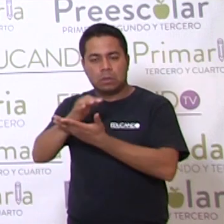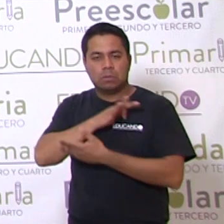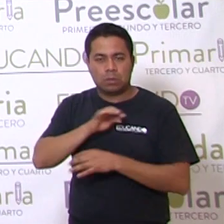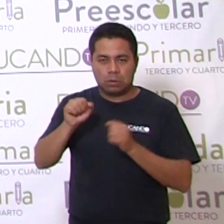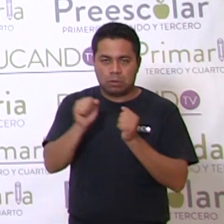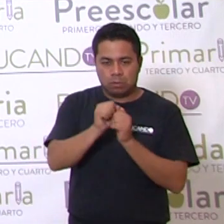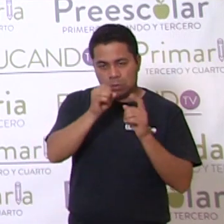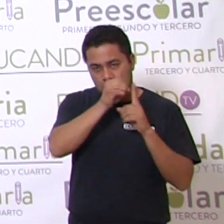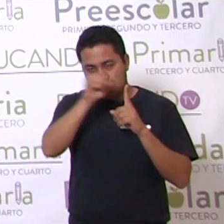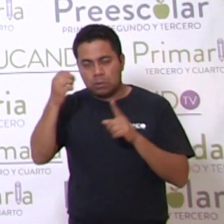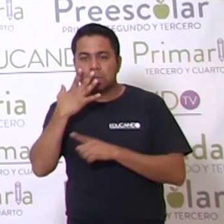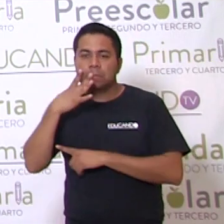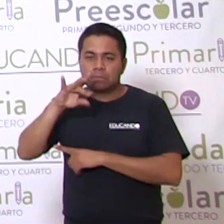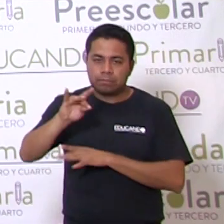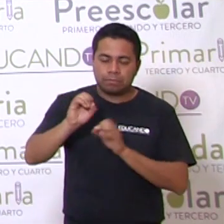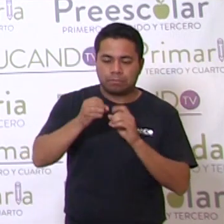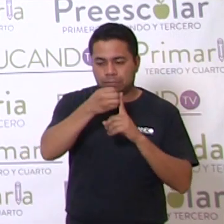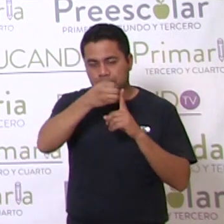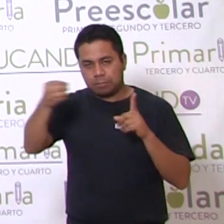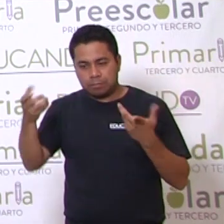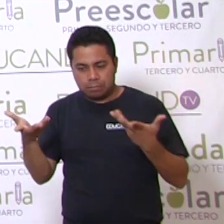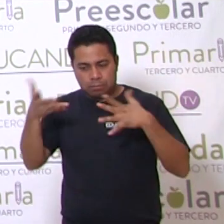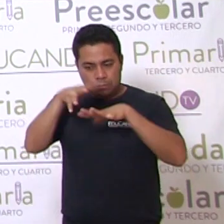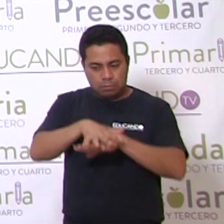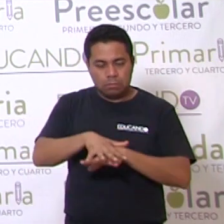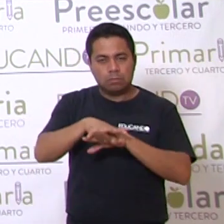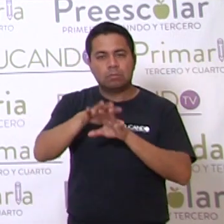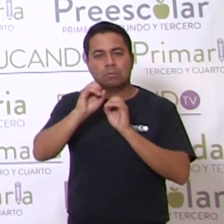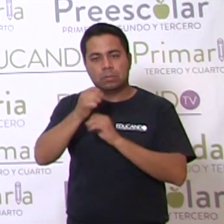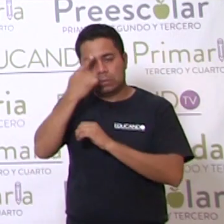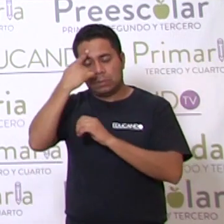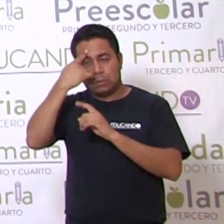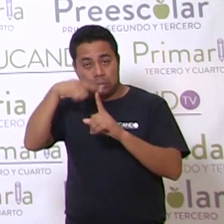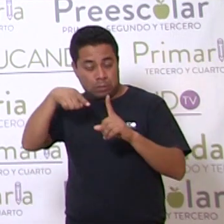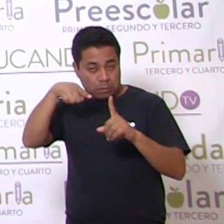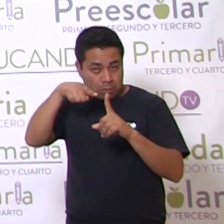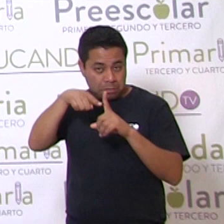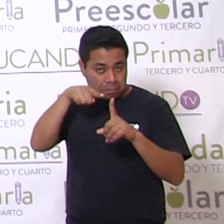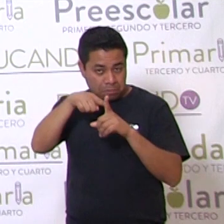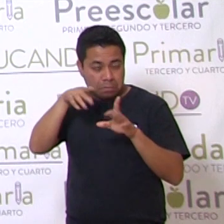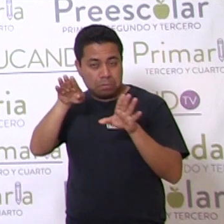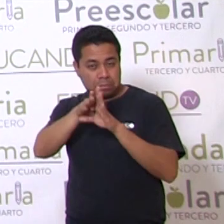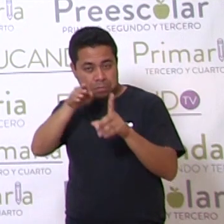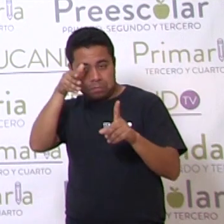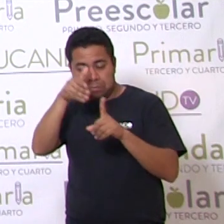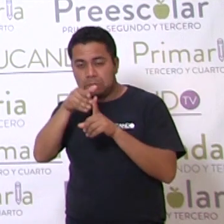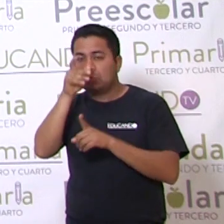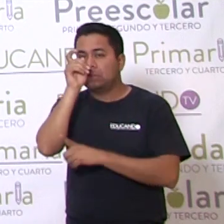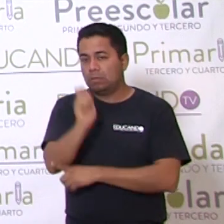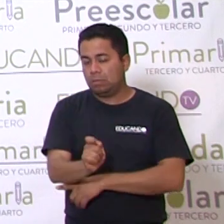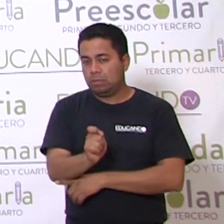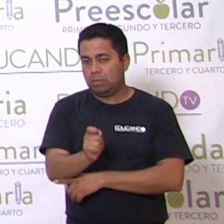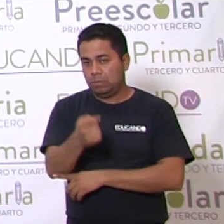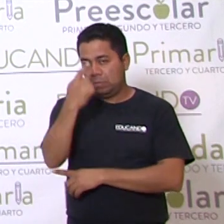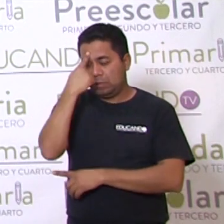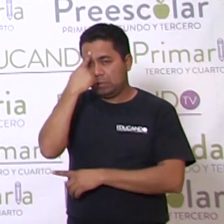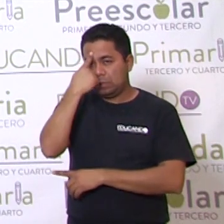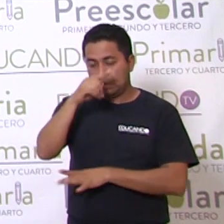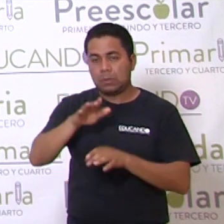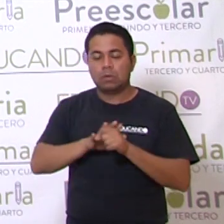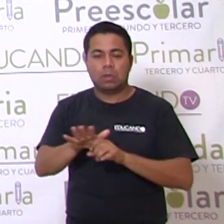en oraciones simples, compuestas, hacer referencia más específica de lo que son